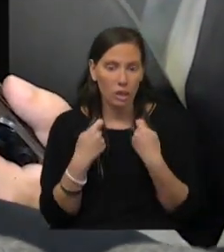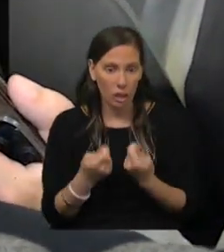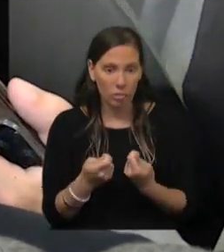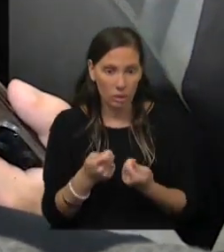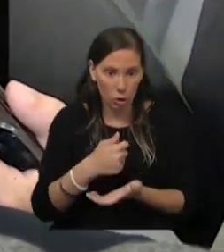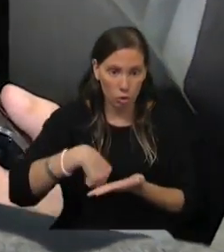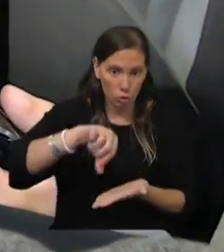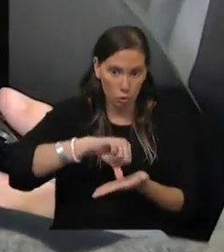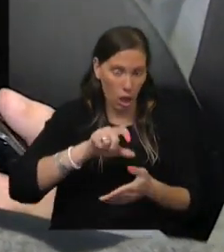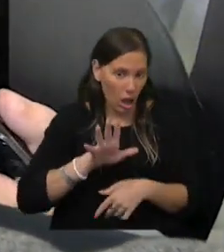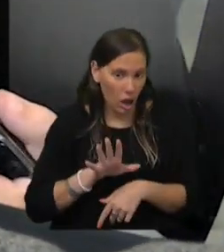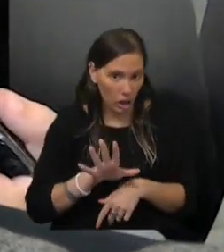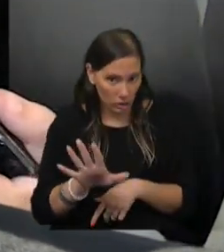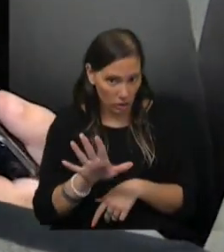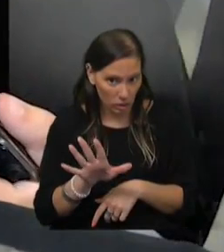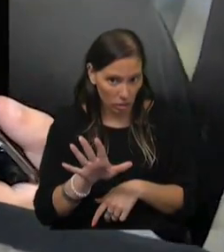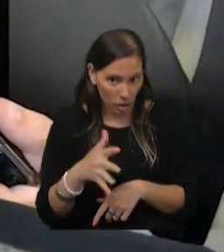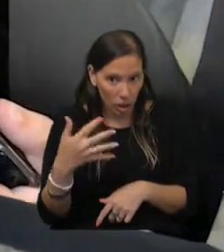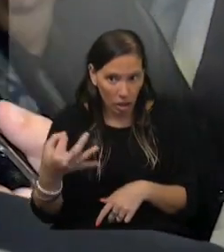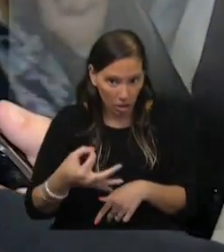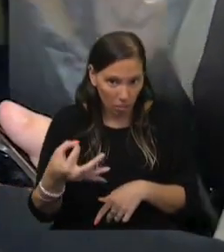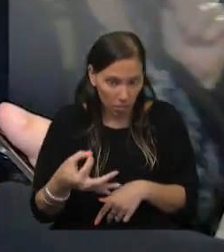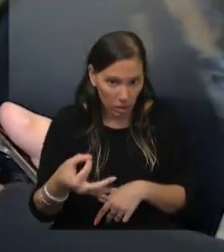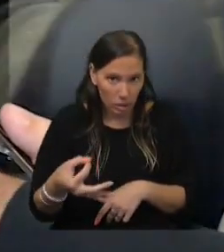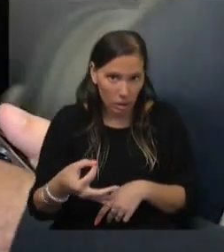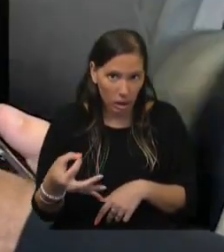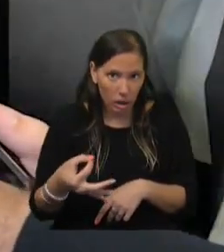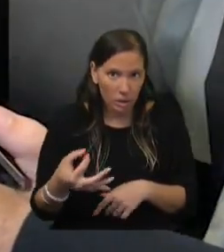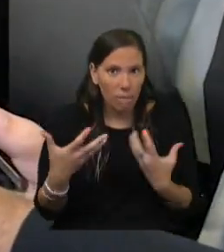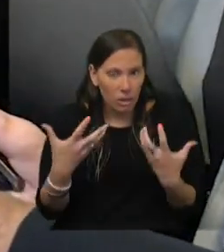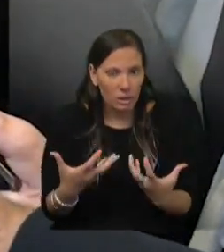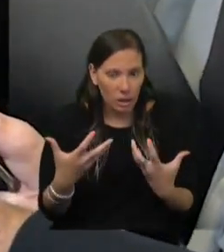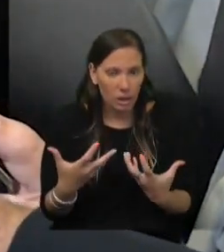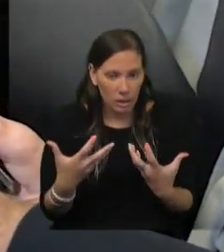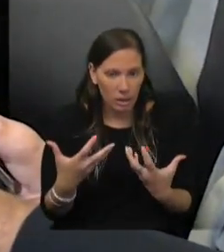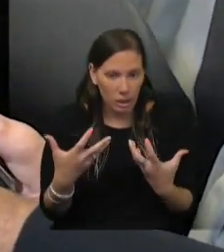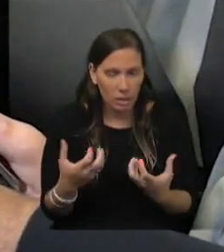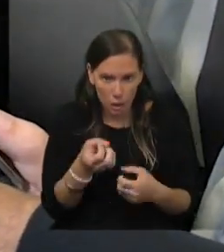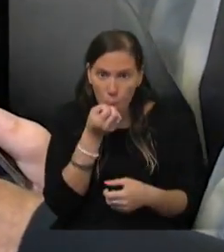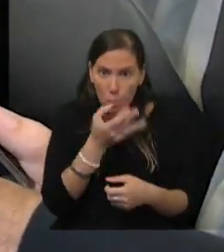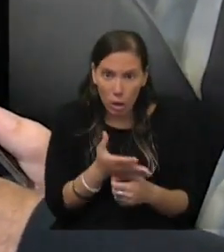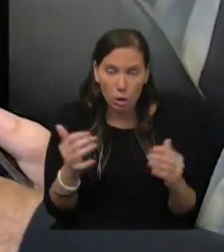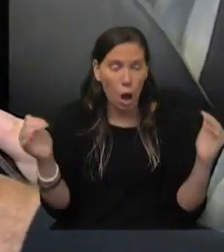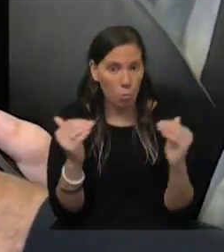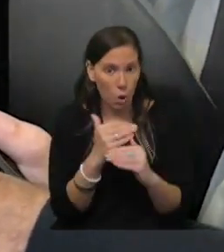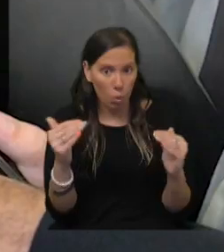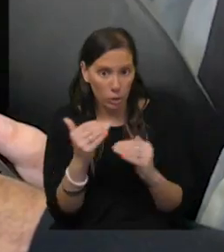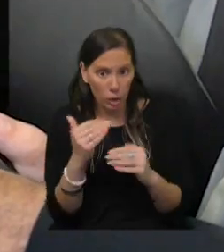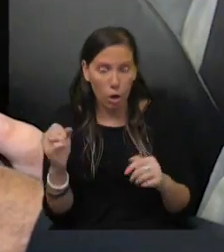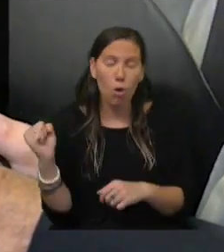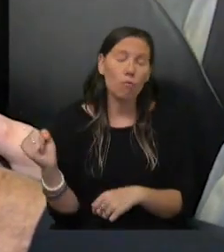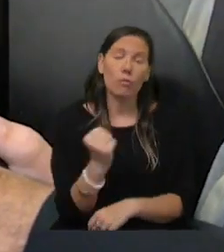urbana de este tipo y cuando realmente se se se quiere encarar la mejorar la movilidad lo